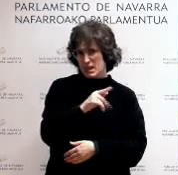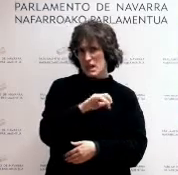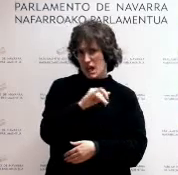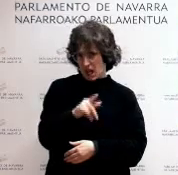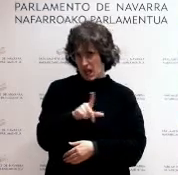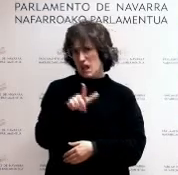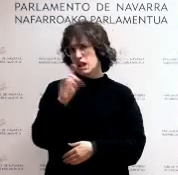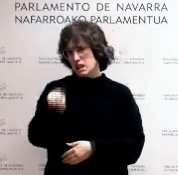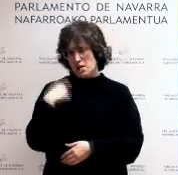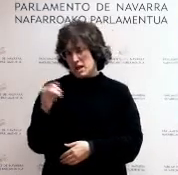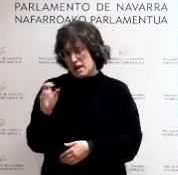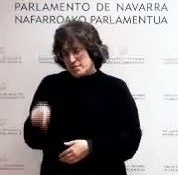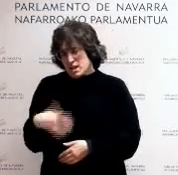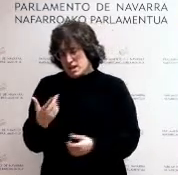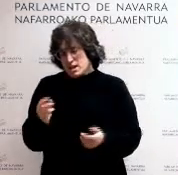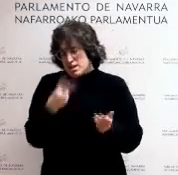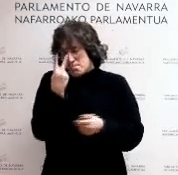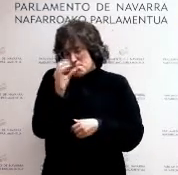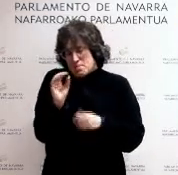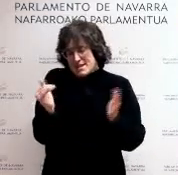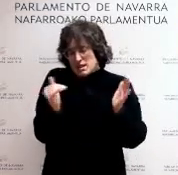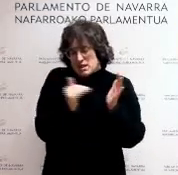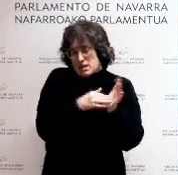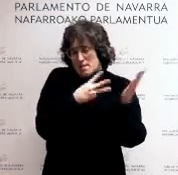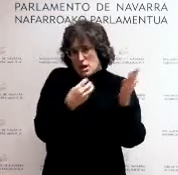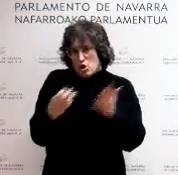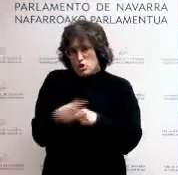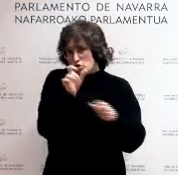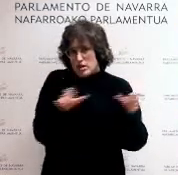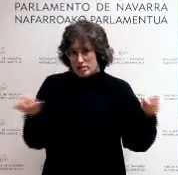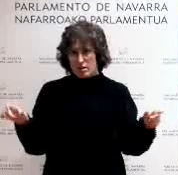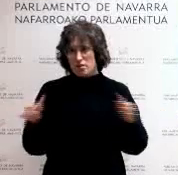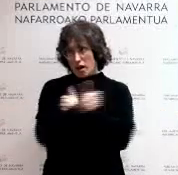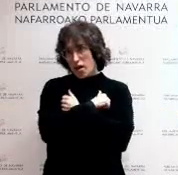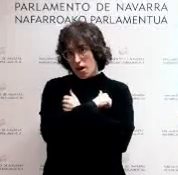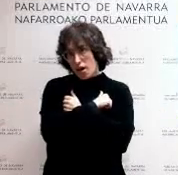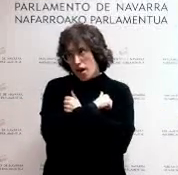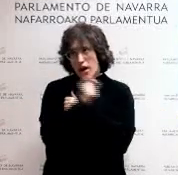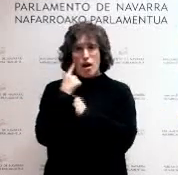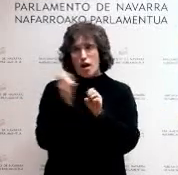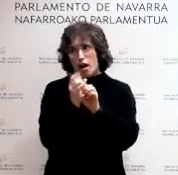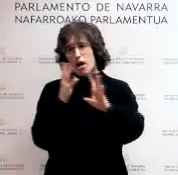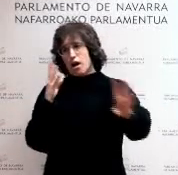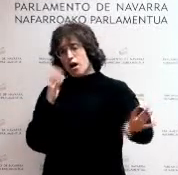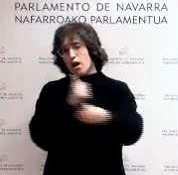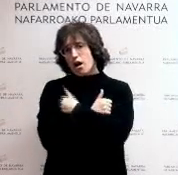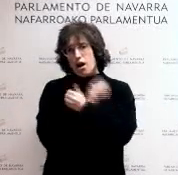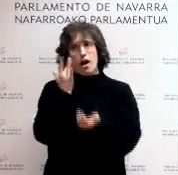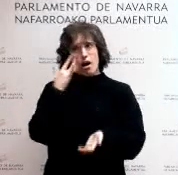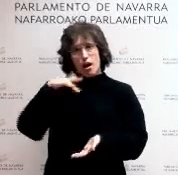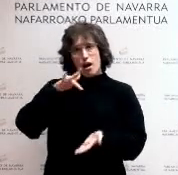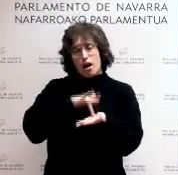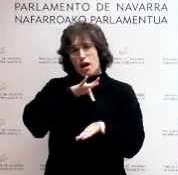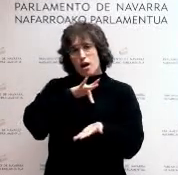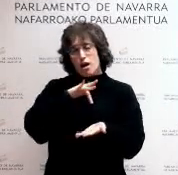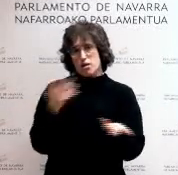los 20.800 personas que están esperando una vivienda protegida y que crece cada año ya en más de 2 dígitos,